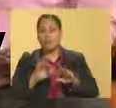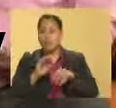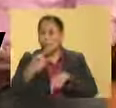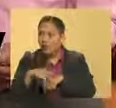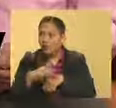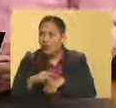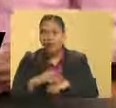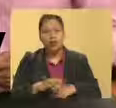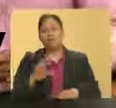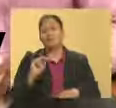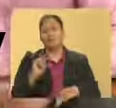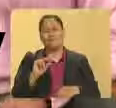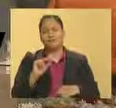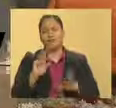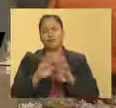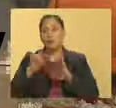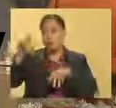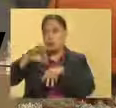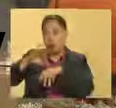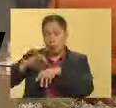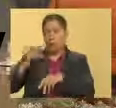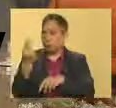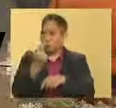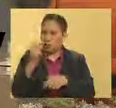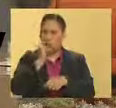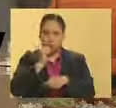No, bien diagnosticado y bien tratado, no hay ningún problema. Y si vale la pena calentar un poquito la gota, uh-huh, para que